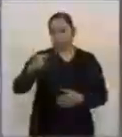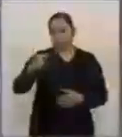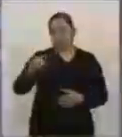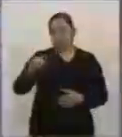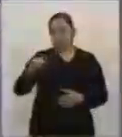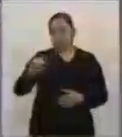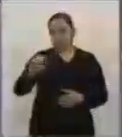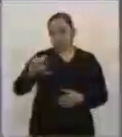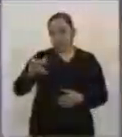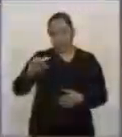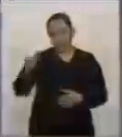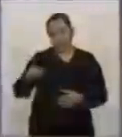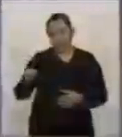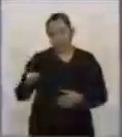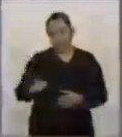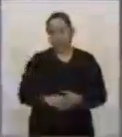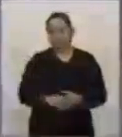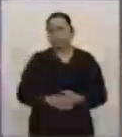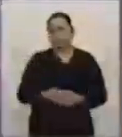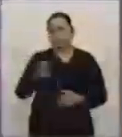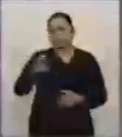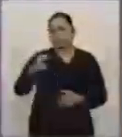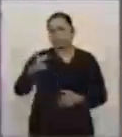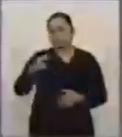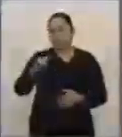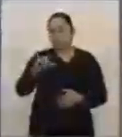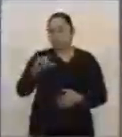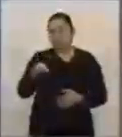César Manuel González Hernández,